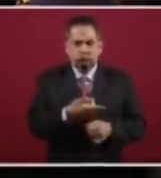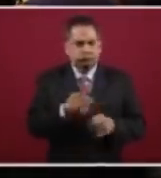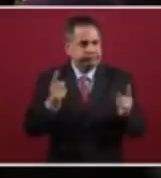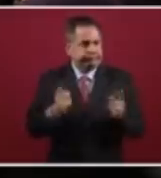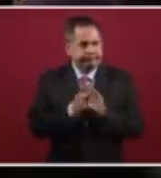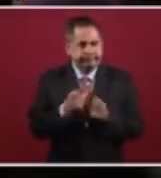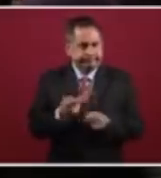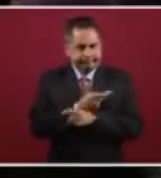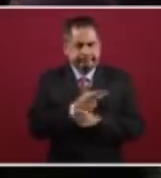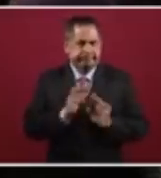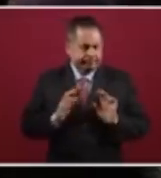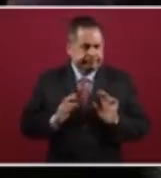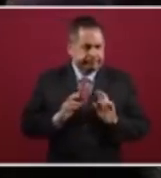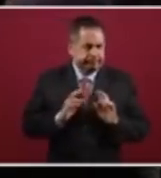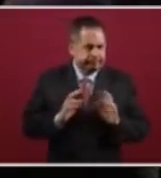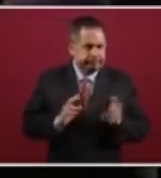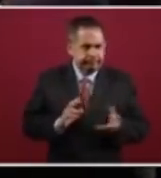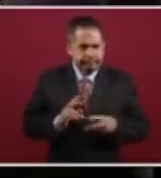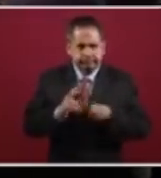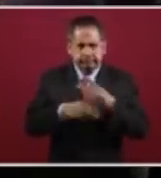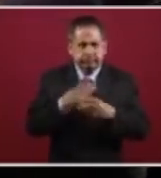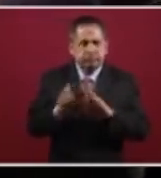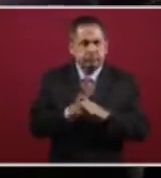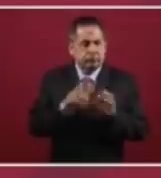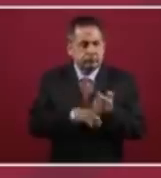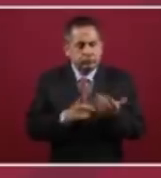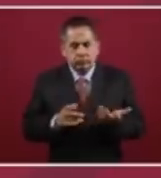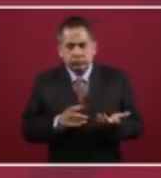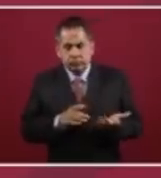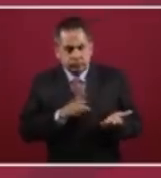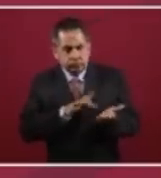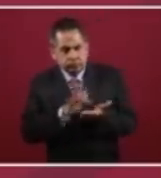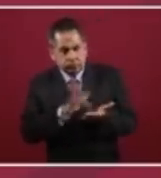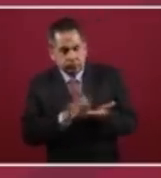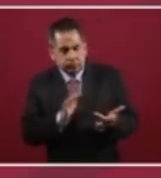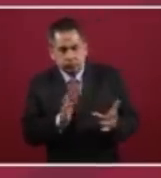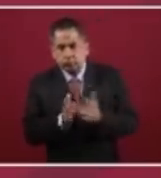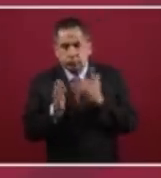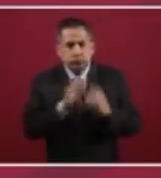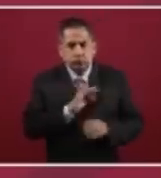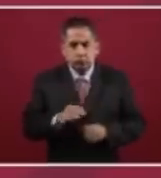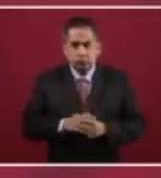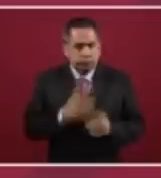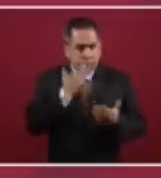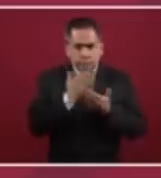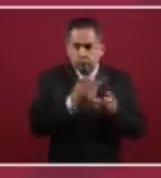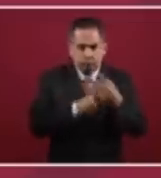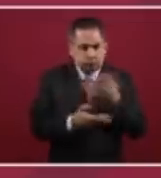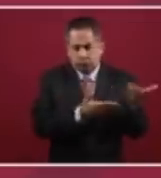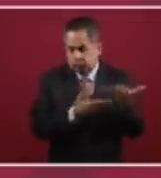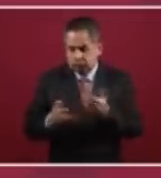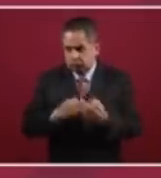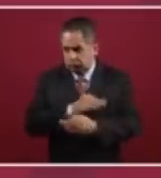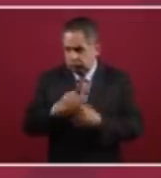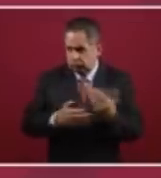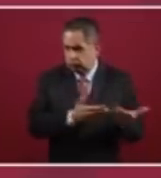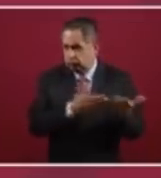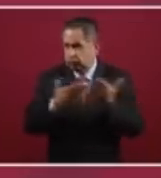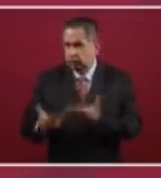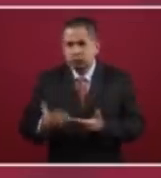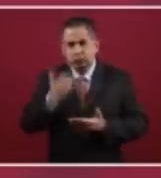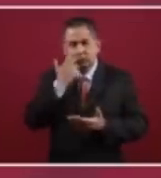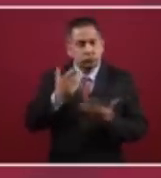encuentro y ver en qué nos puede ayudar. O sea, son bienvenidos todos los que